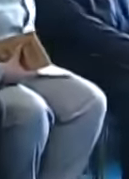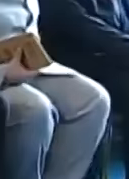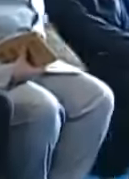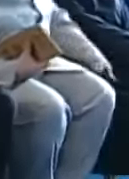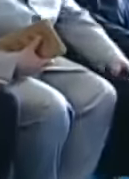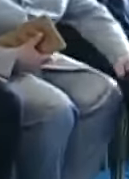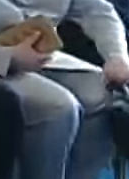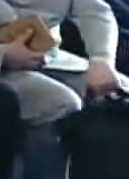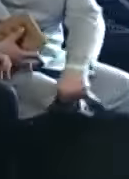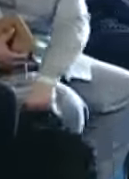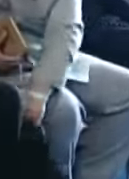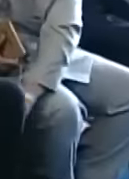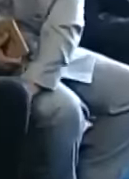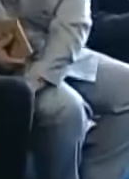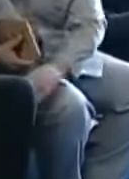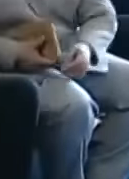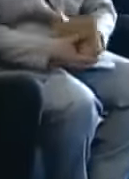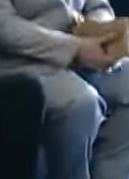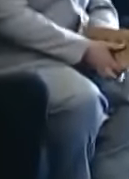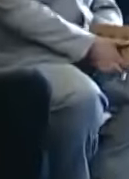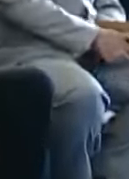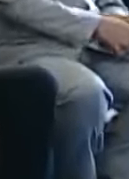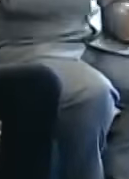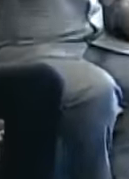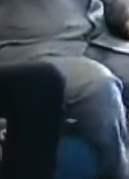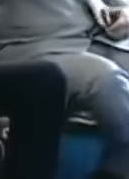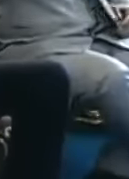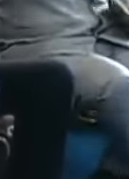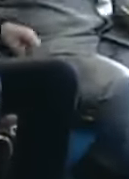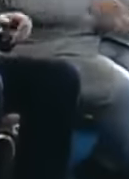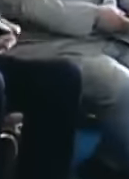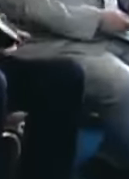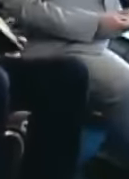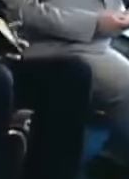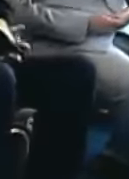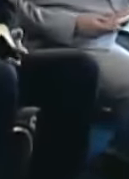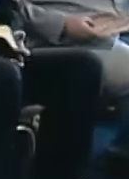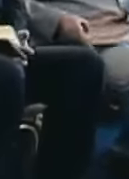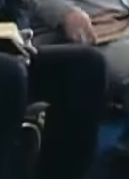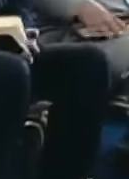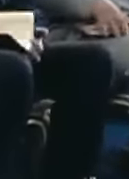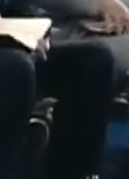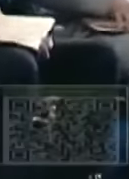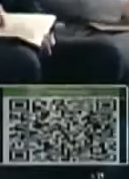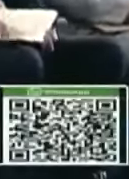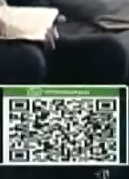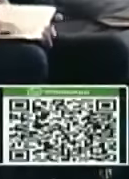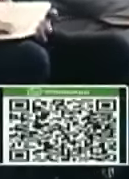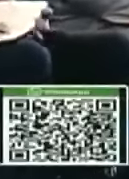del ciudadano Nicolás Maduro Moros, presidente constitucional de la República Bolivariana de Venezuela.